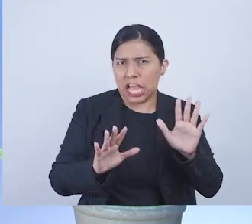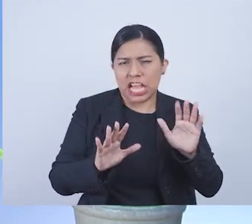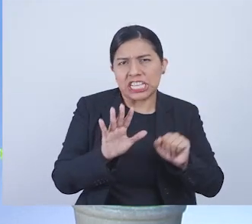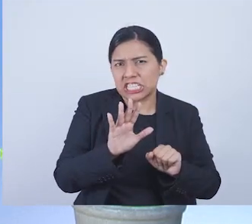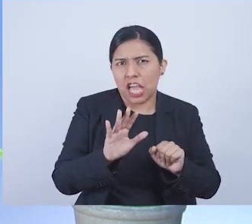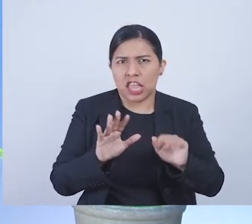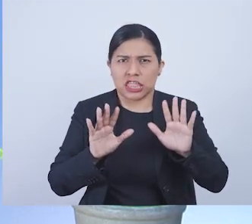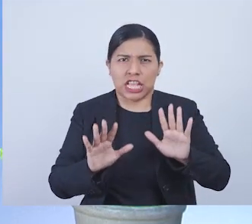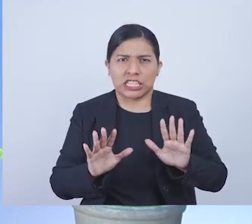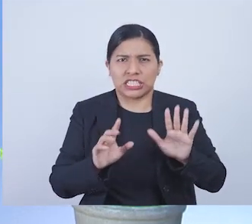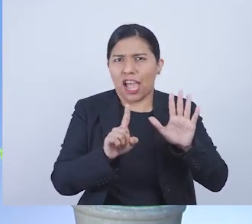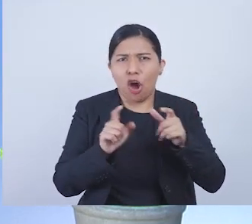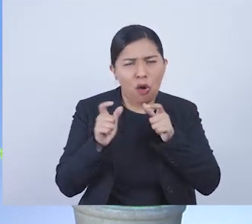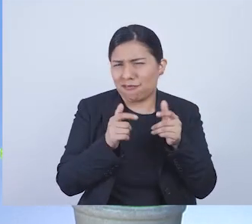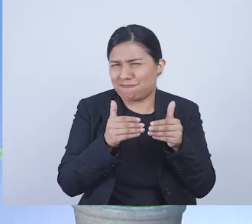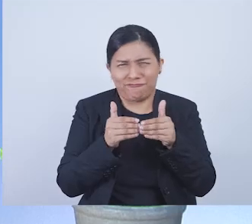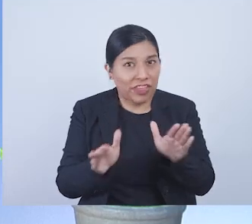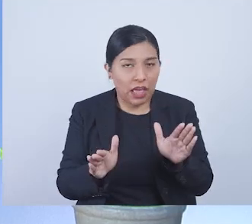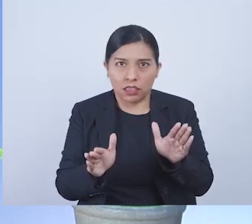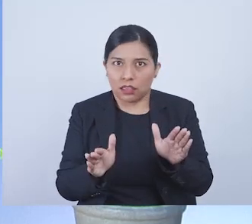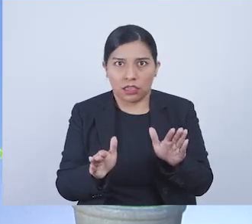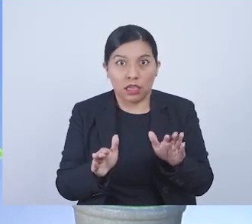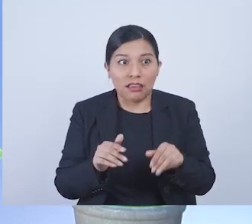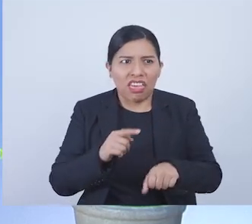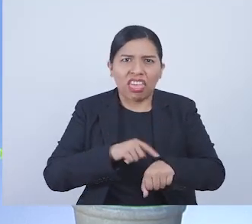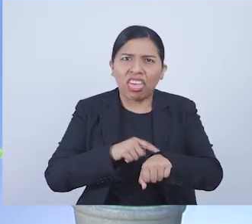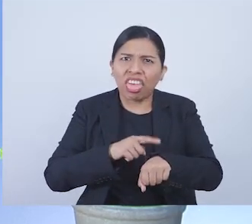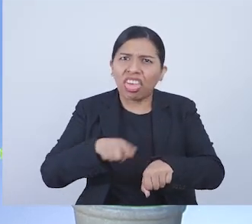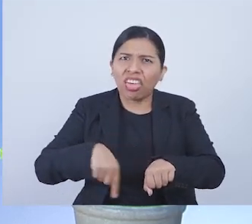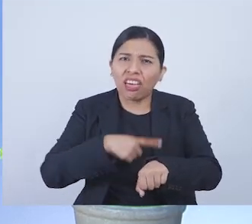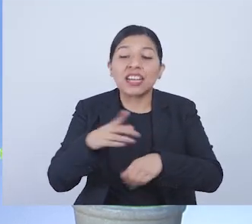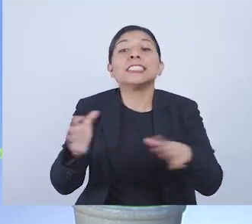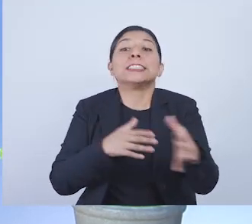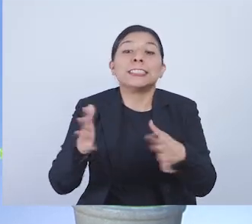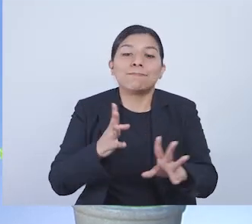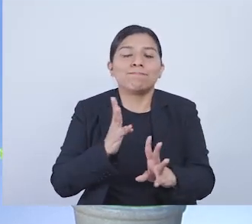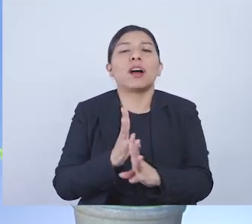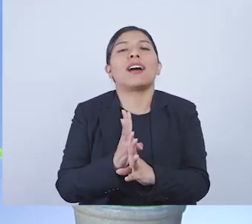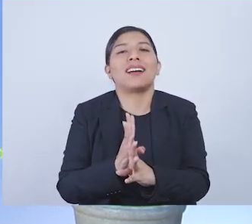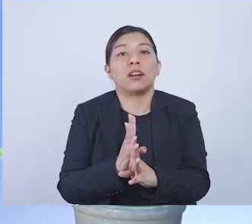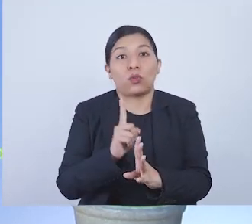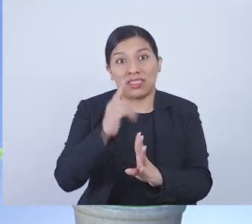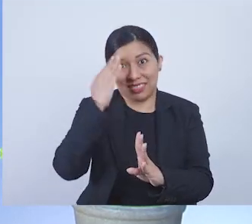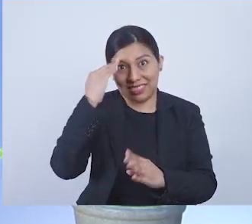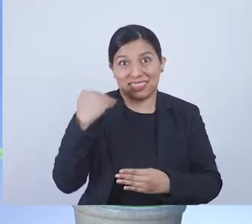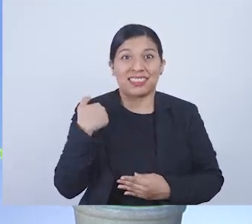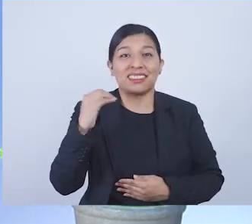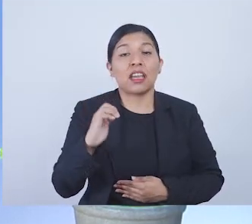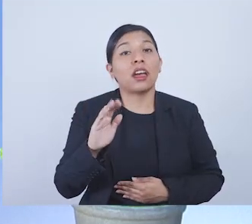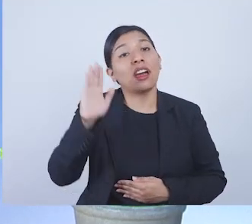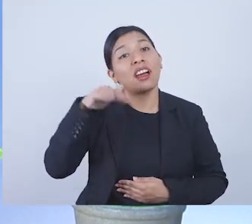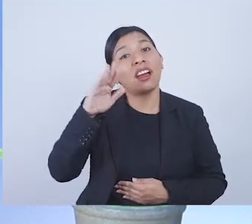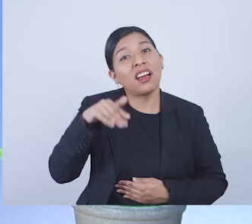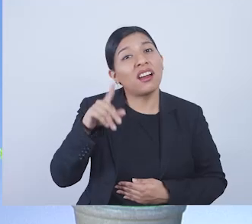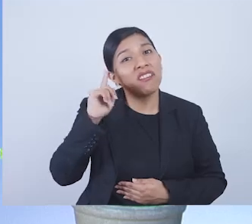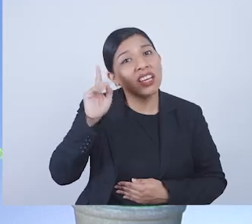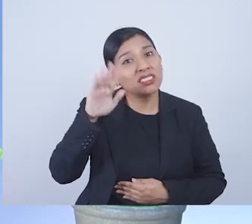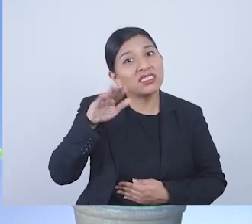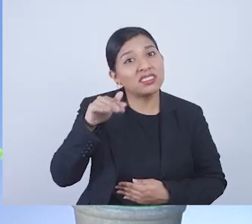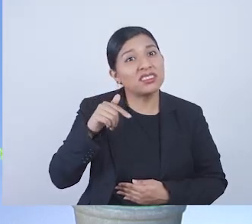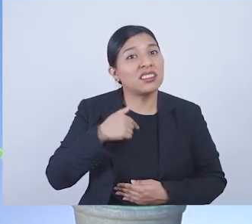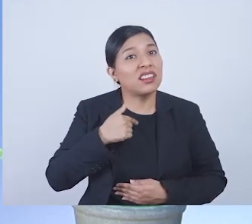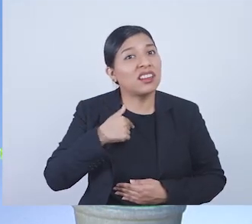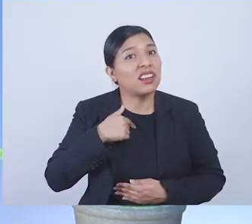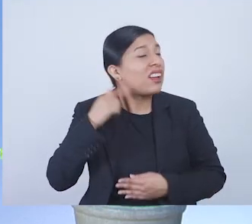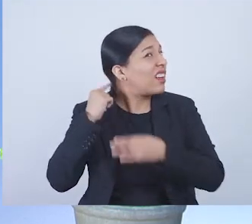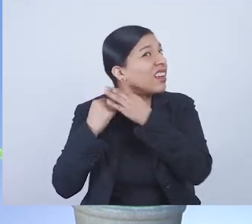años. Cuando ya las tenía formaditas, viene una niña y dice, profesor, se me cayó la cola, ¿me